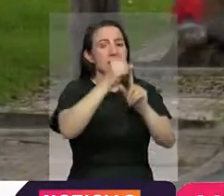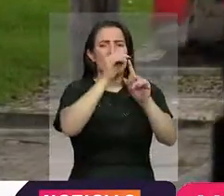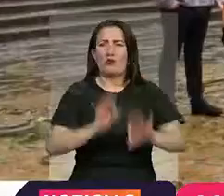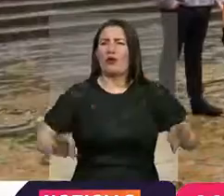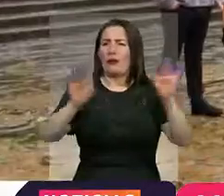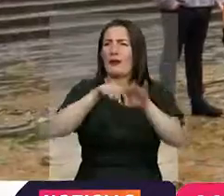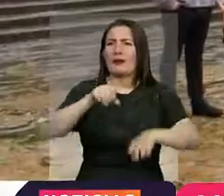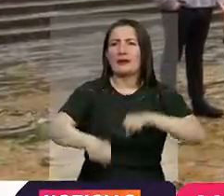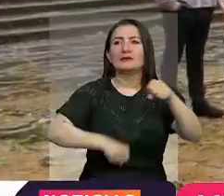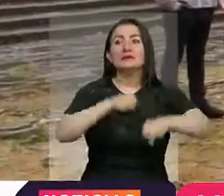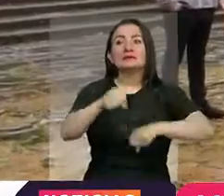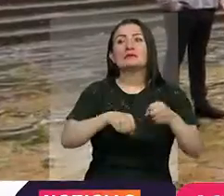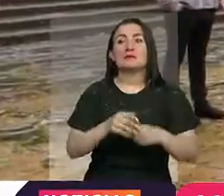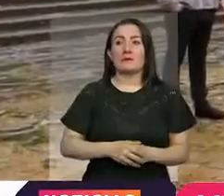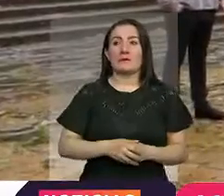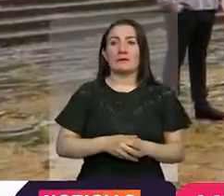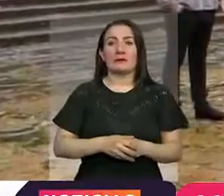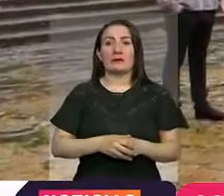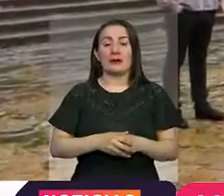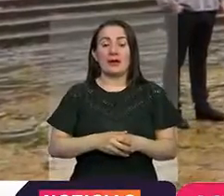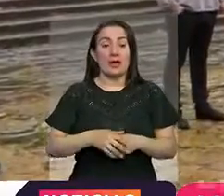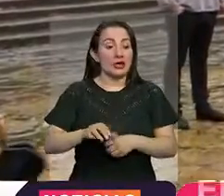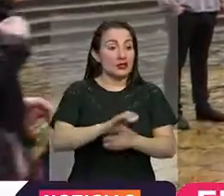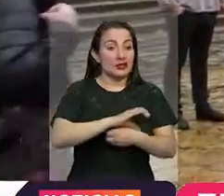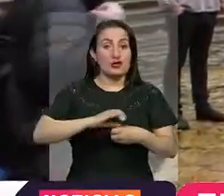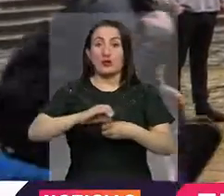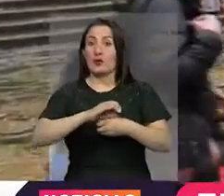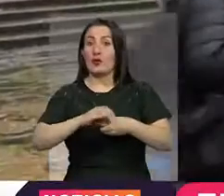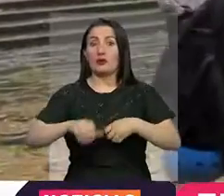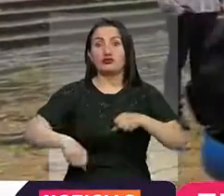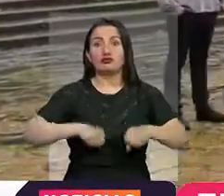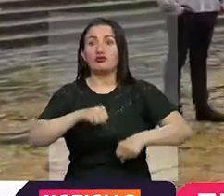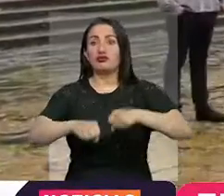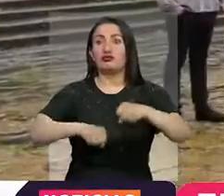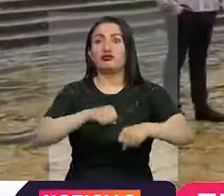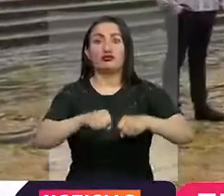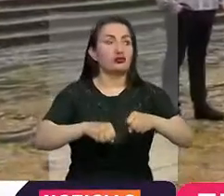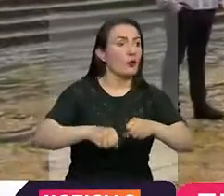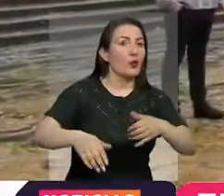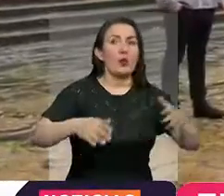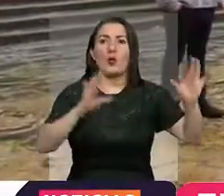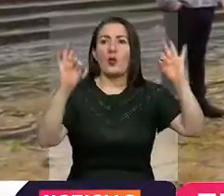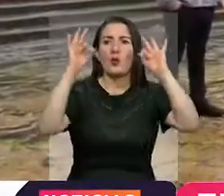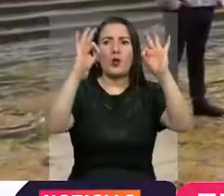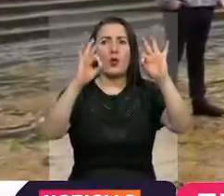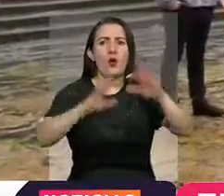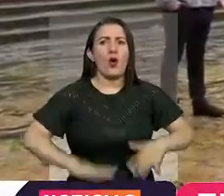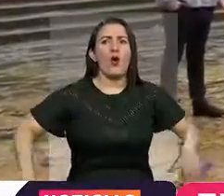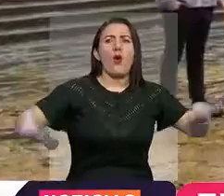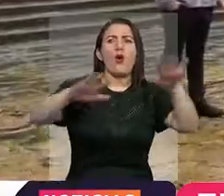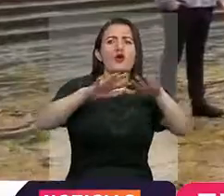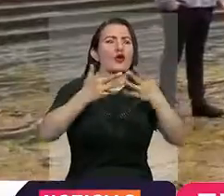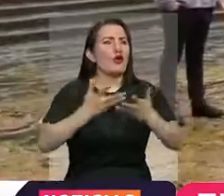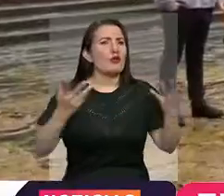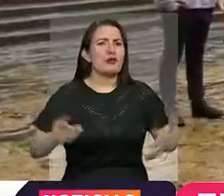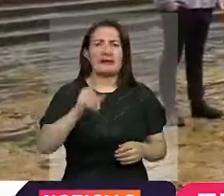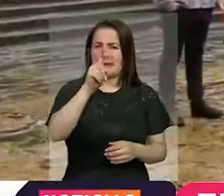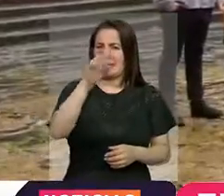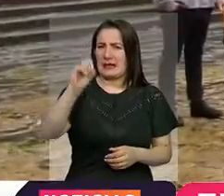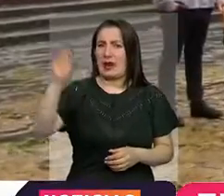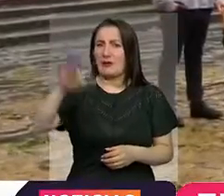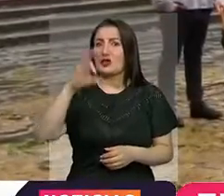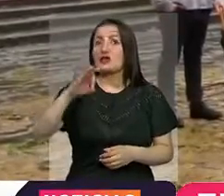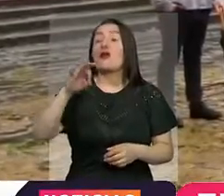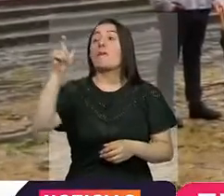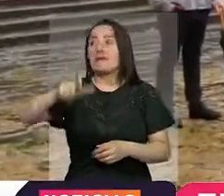beneficios. Descongestiona la ciudad. Que si el tráfico en Copenhague no hubiera sido otra cosa, si no había alrededor de, hubiera 60% de la